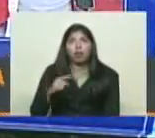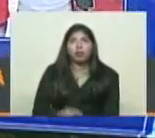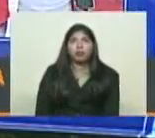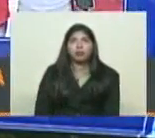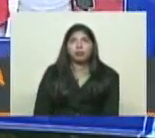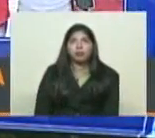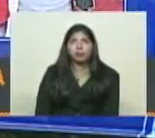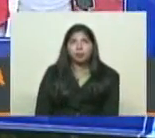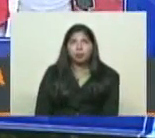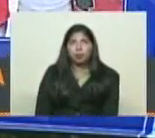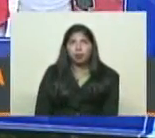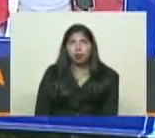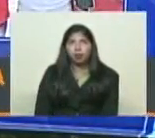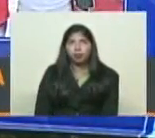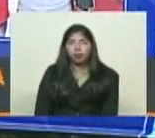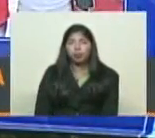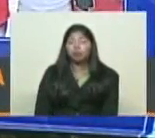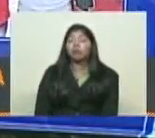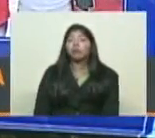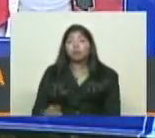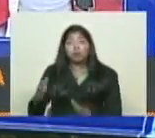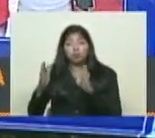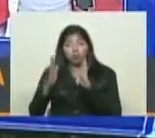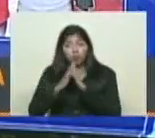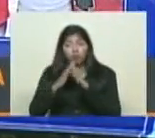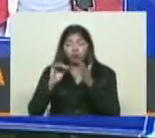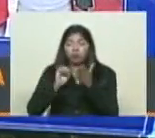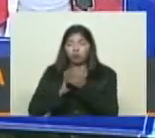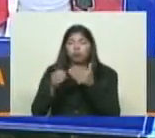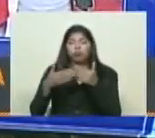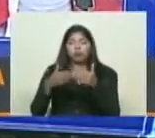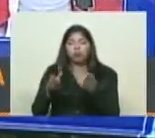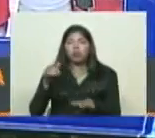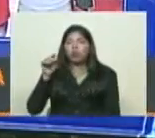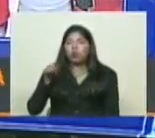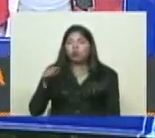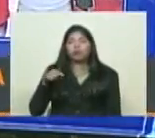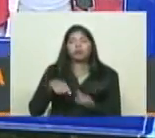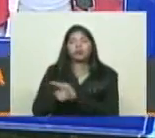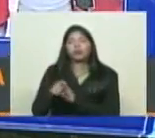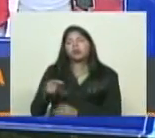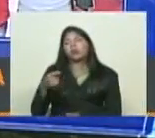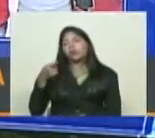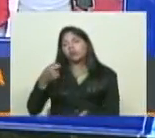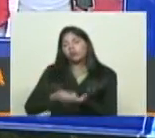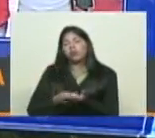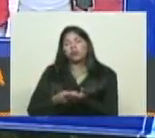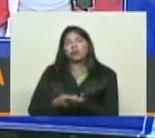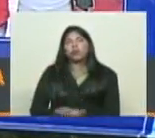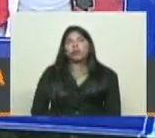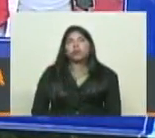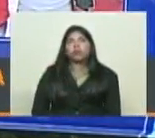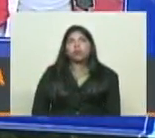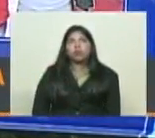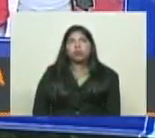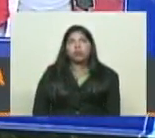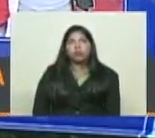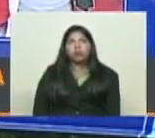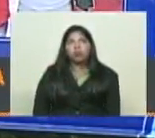Guárico, que fue tocada a la puerta y que hoy tienen una pensión gracias al trabajo de ustedes, muchachos y muchachas, y